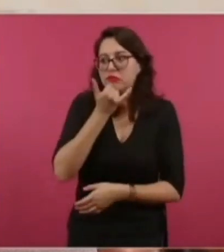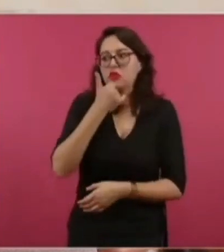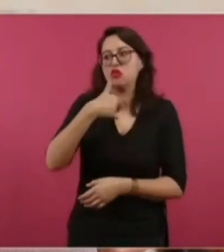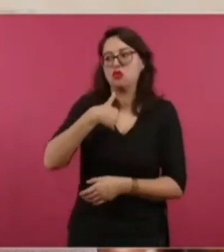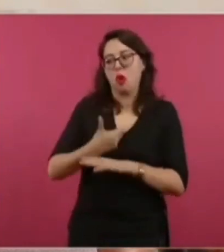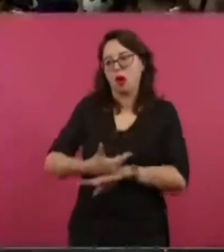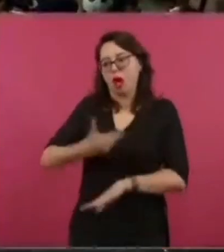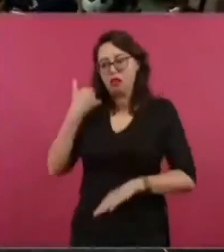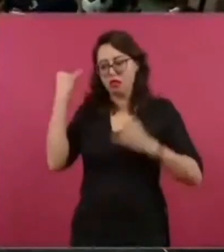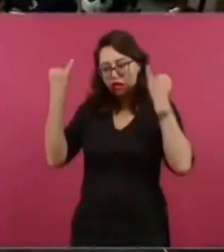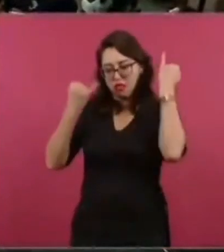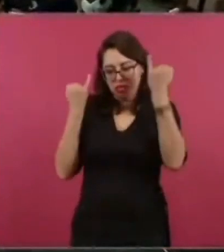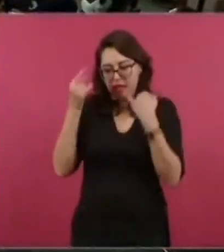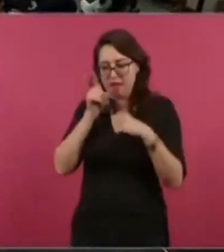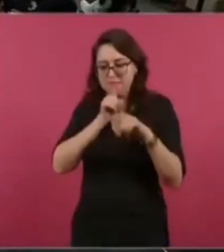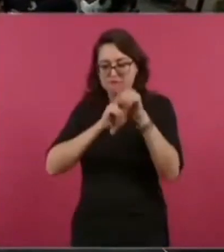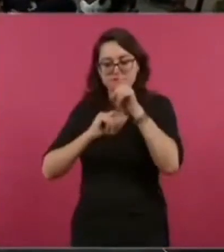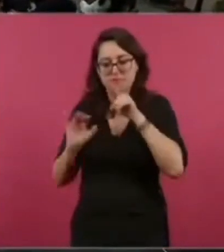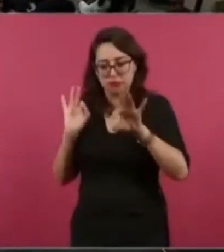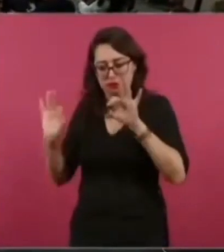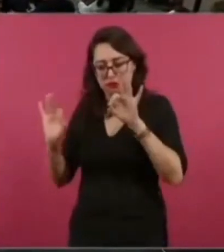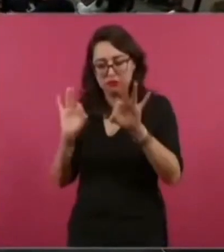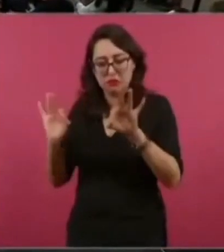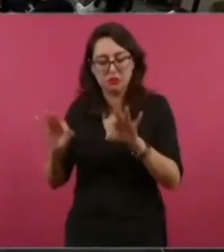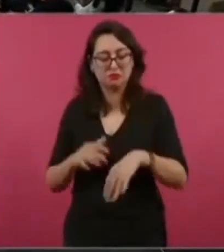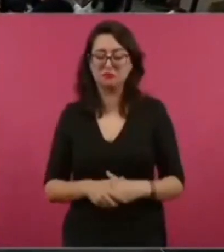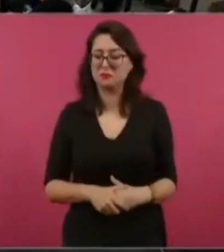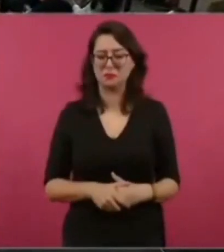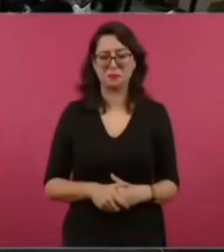Que no iban a poder tener